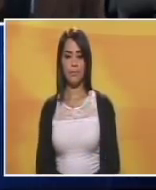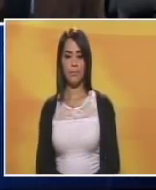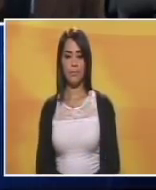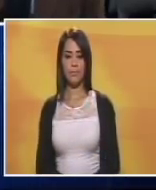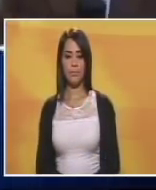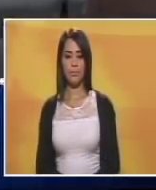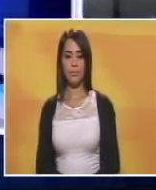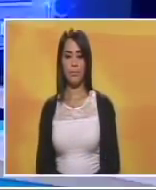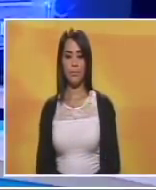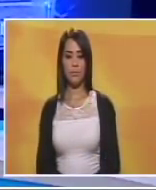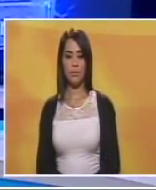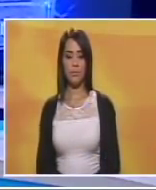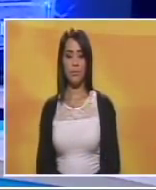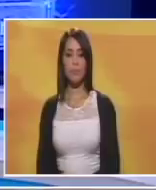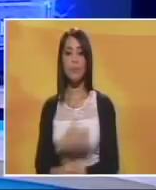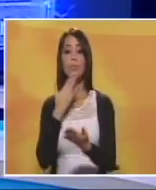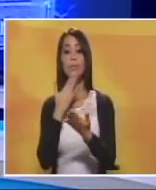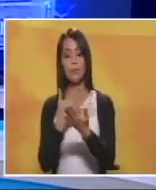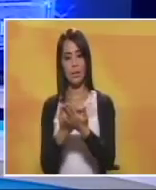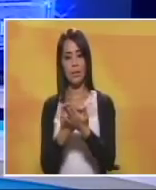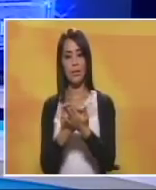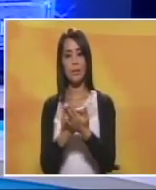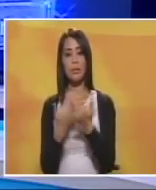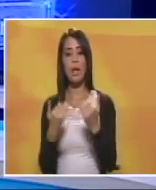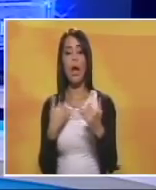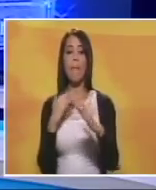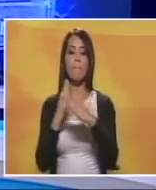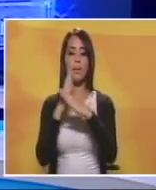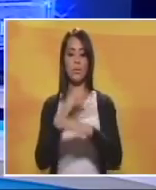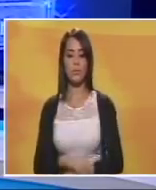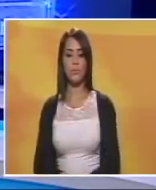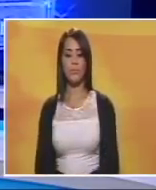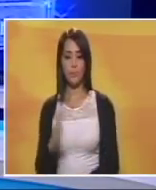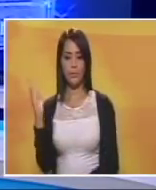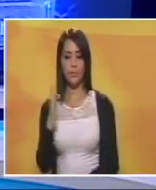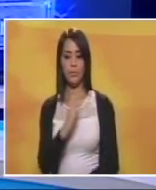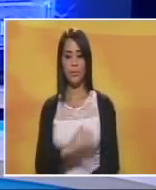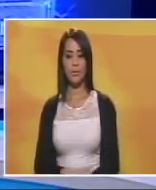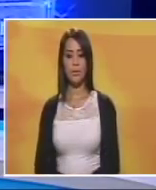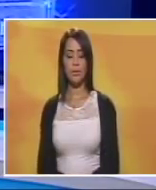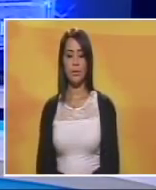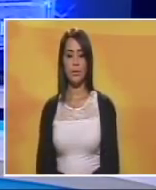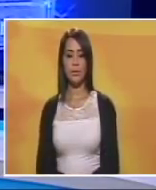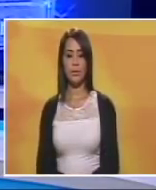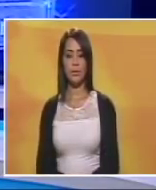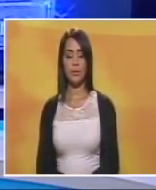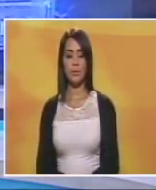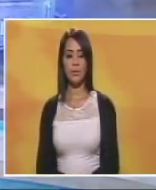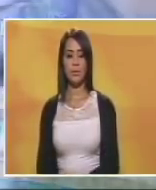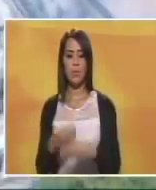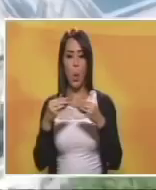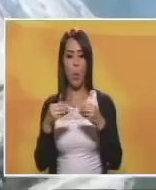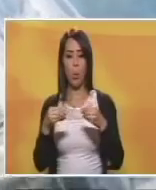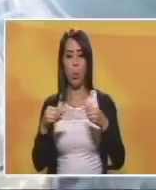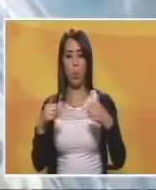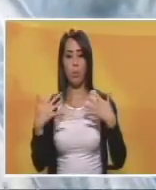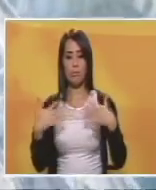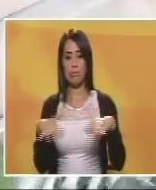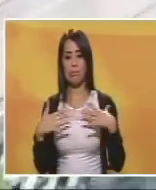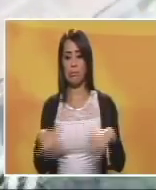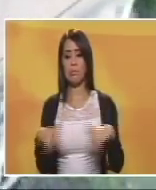Noticias. Gracias, Diego. Amigos, momento de hacer nuestra primera pausa. Al regreso, hechos cenizas. Sofocan